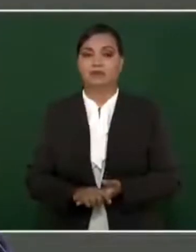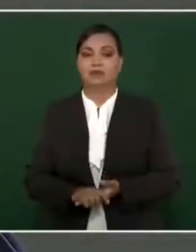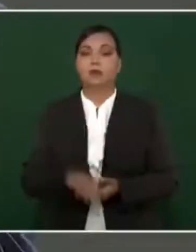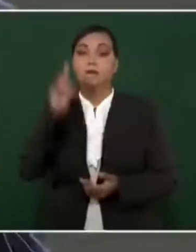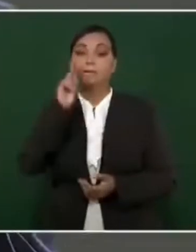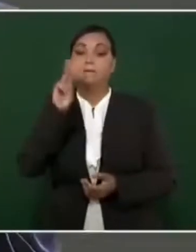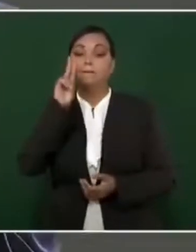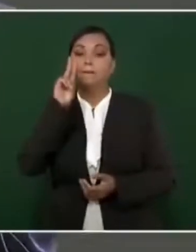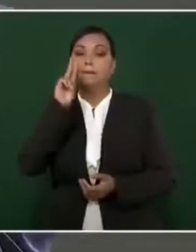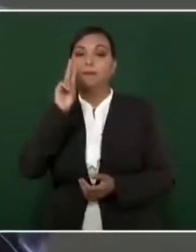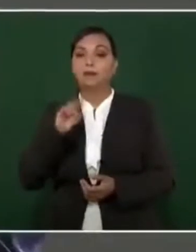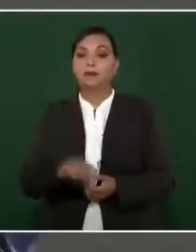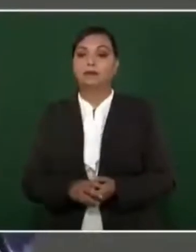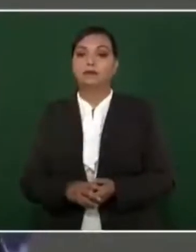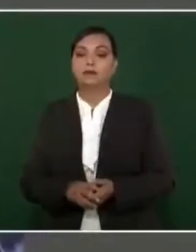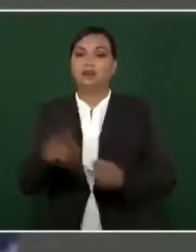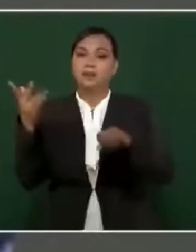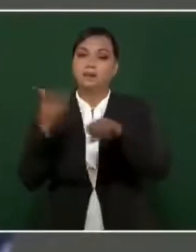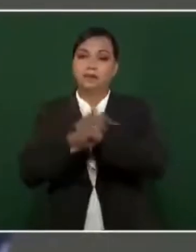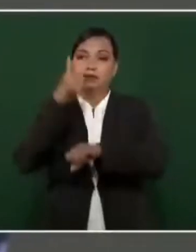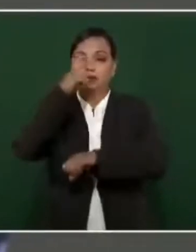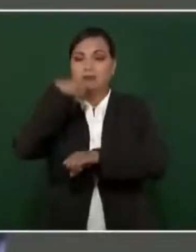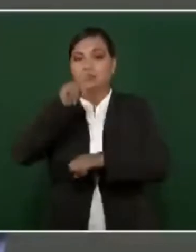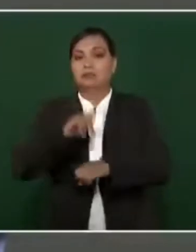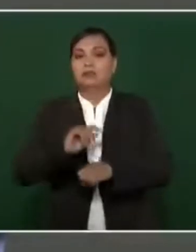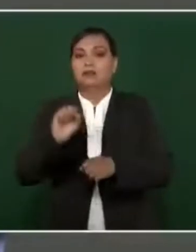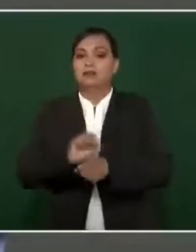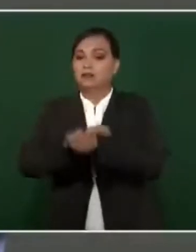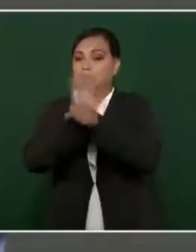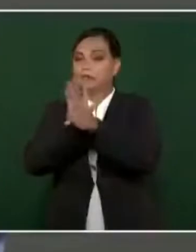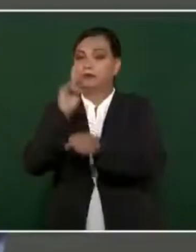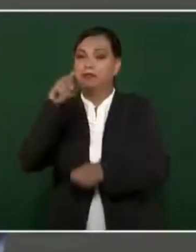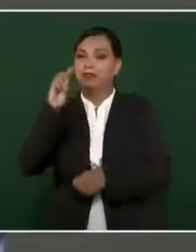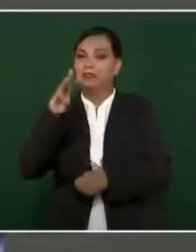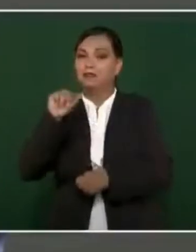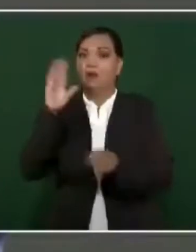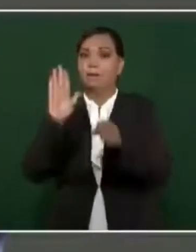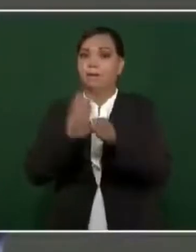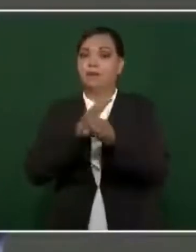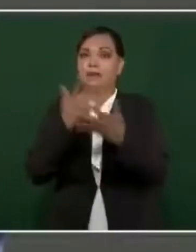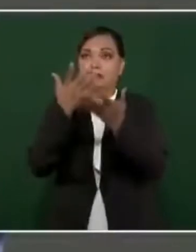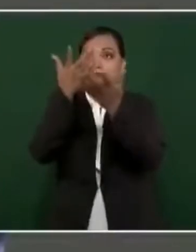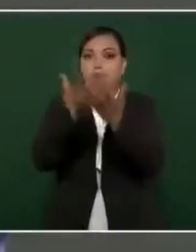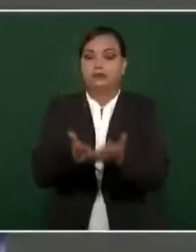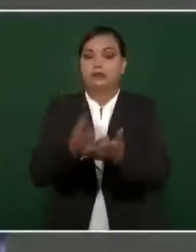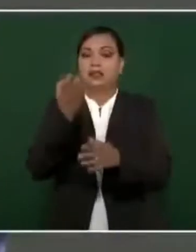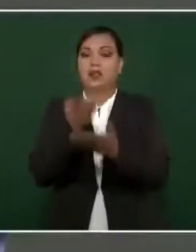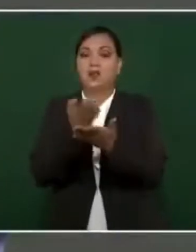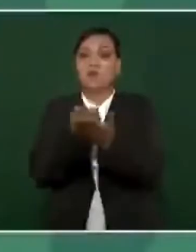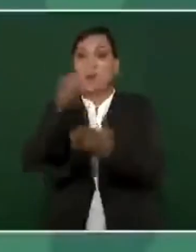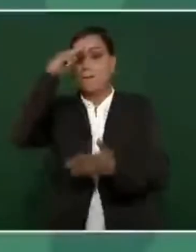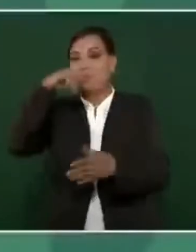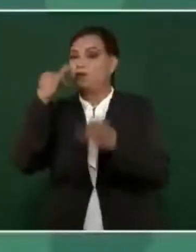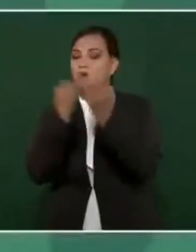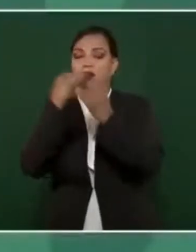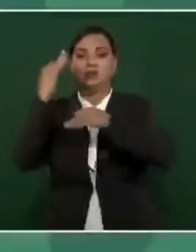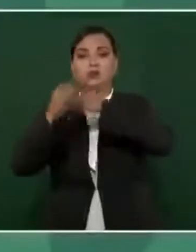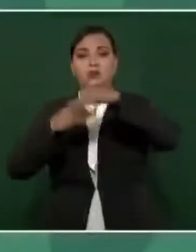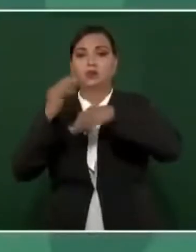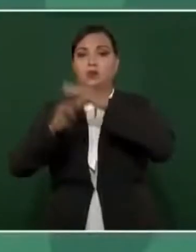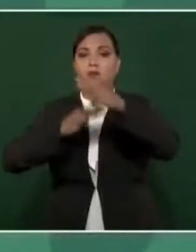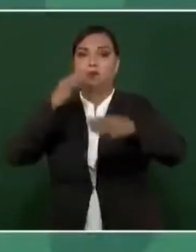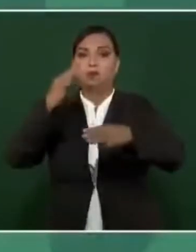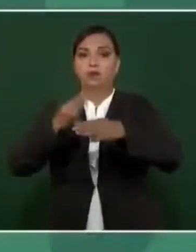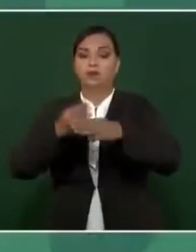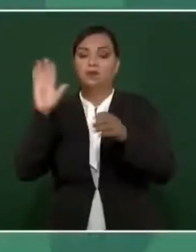se cayó la economía en México y en todo el mundo, es un fenómeno externo, no es una